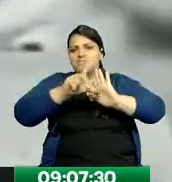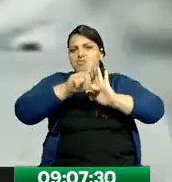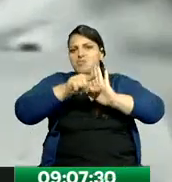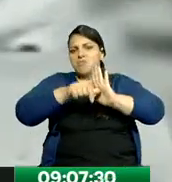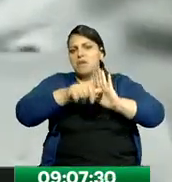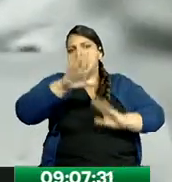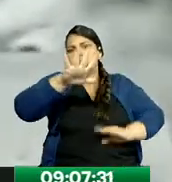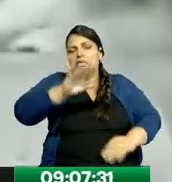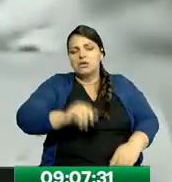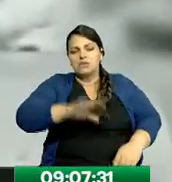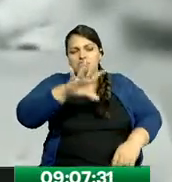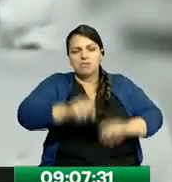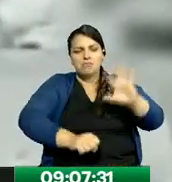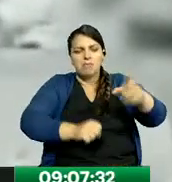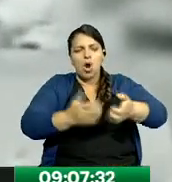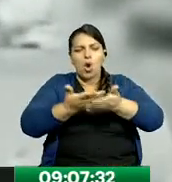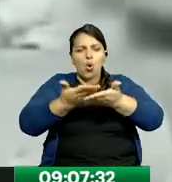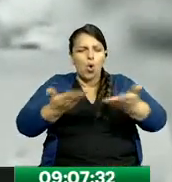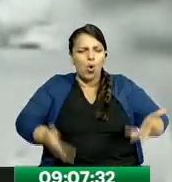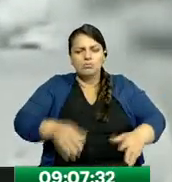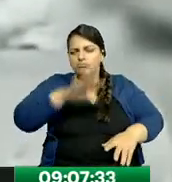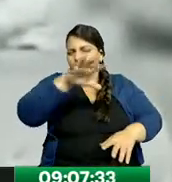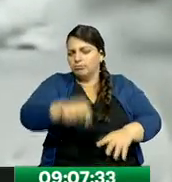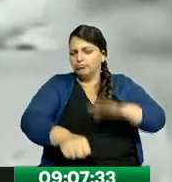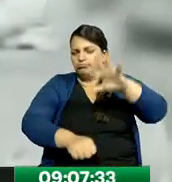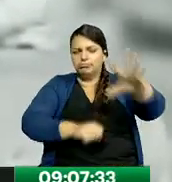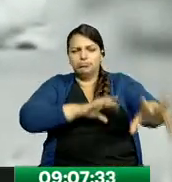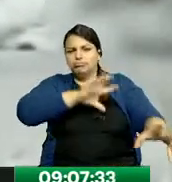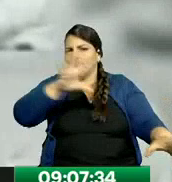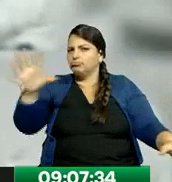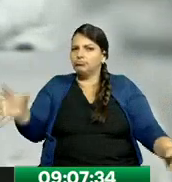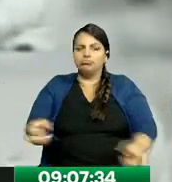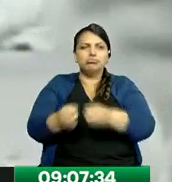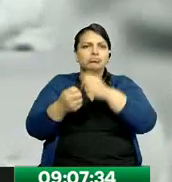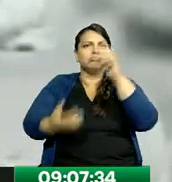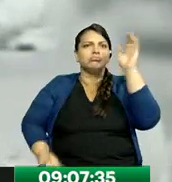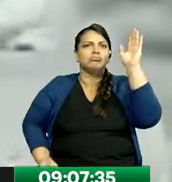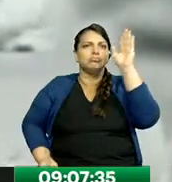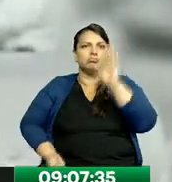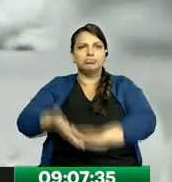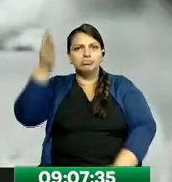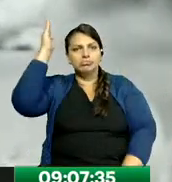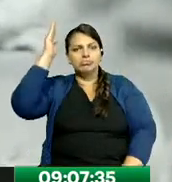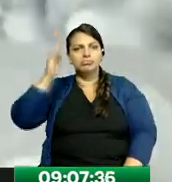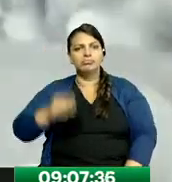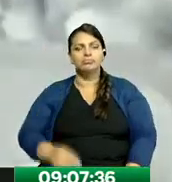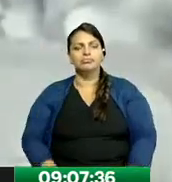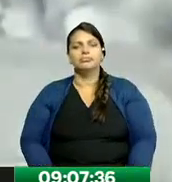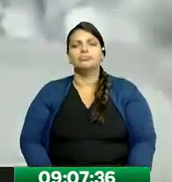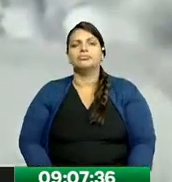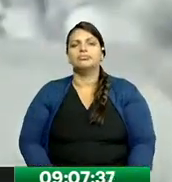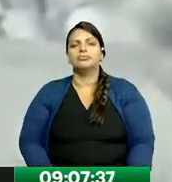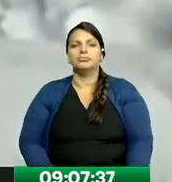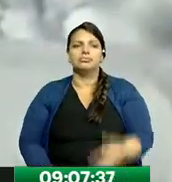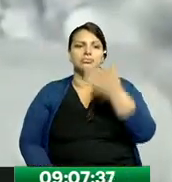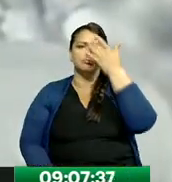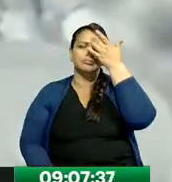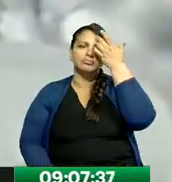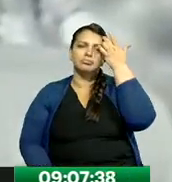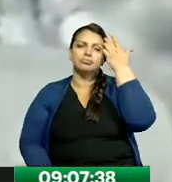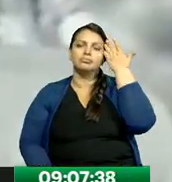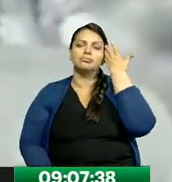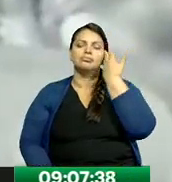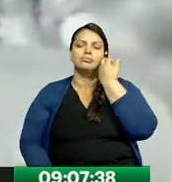minutos, tiempo suficiente para que los malhechores despojen por completo a sus víctimas de sus pertenencias. Inclusive uno de